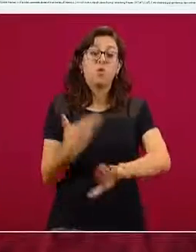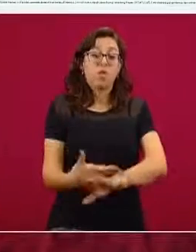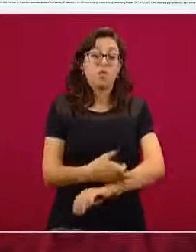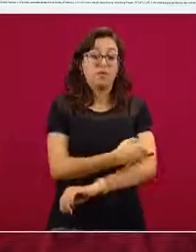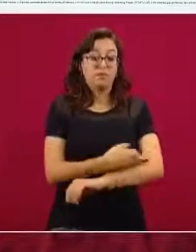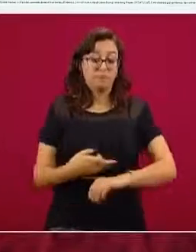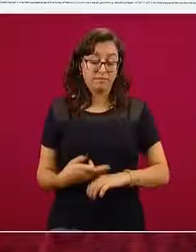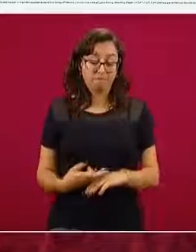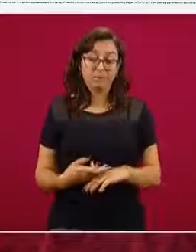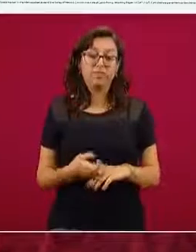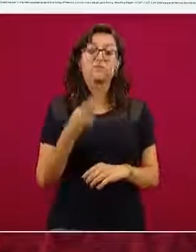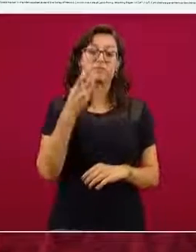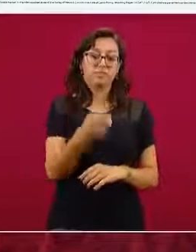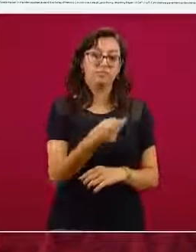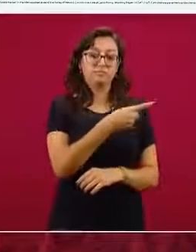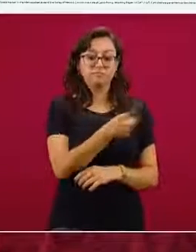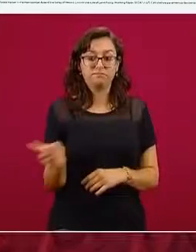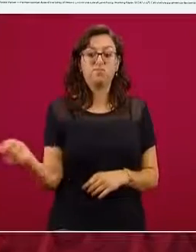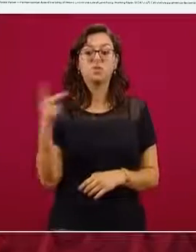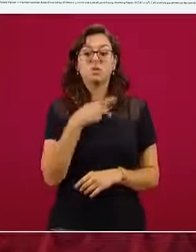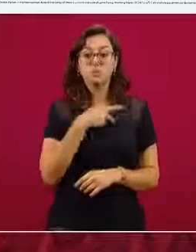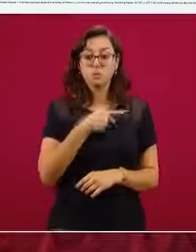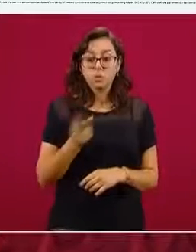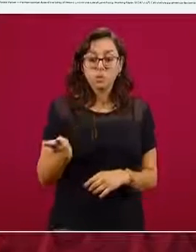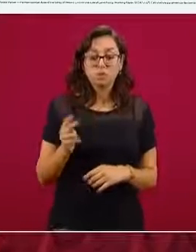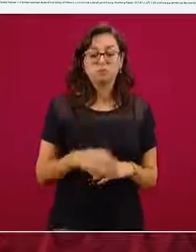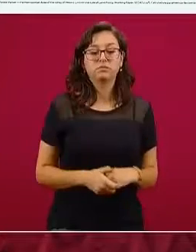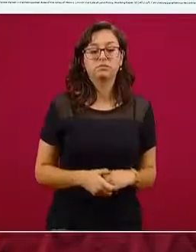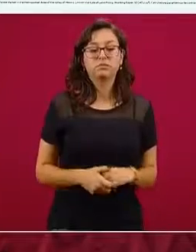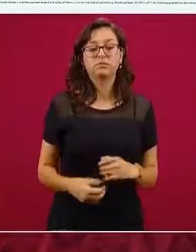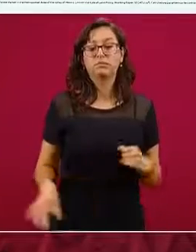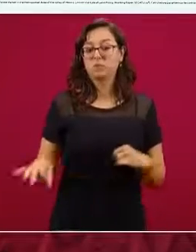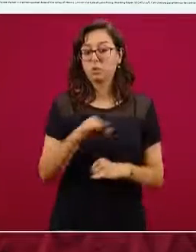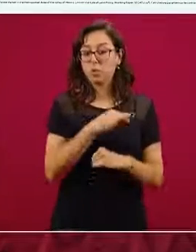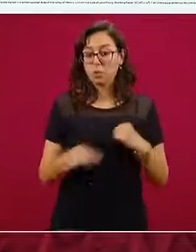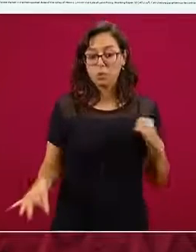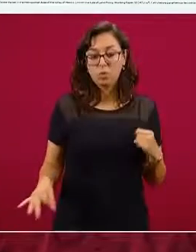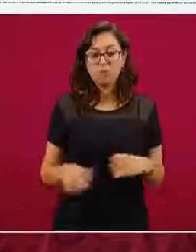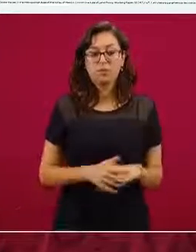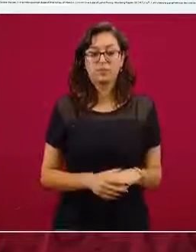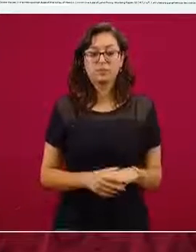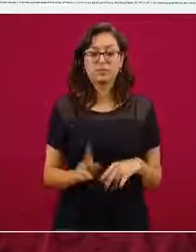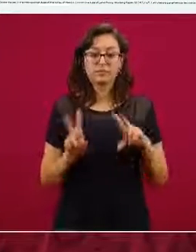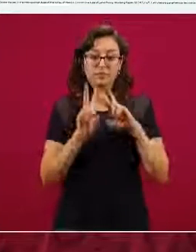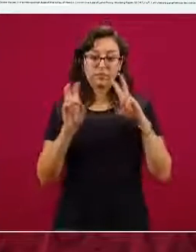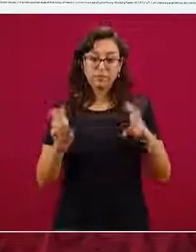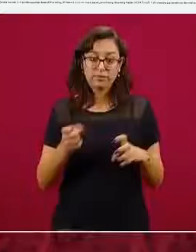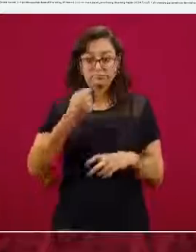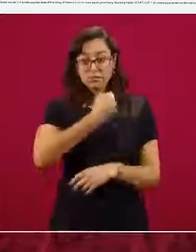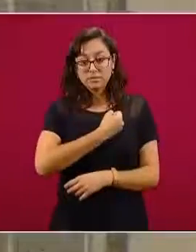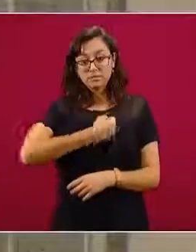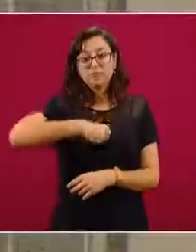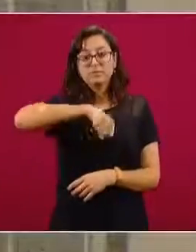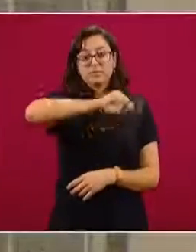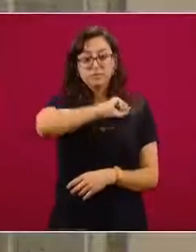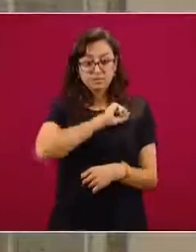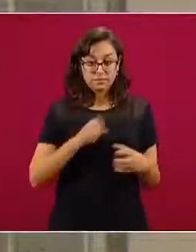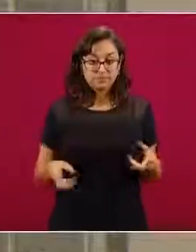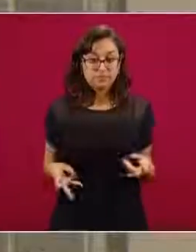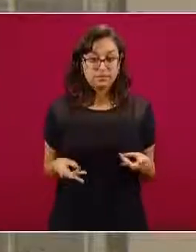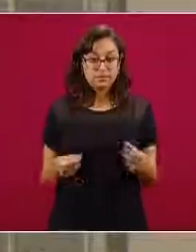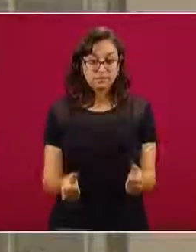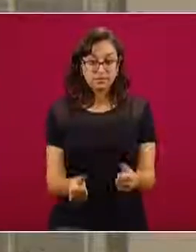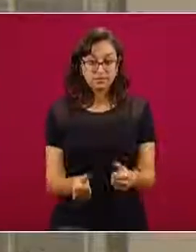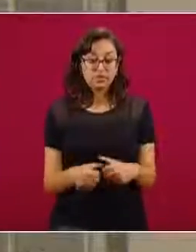cuenta, a las familias de menores ingresos. Y finalmente, la última categoría tiene que ver con los costos sanitarios y es una